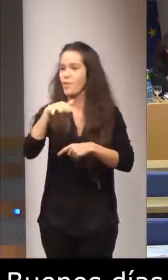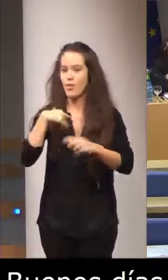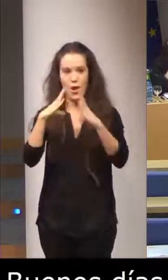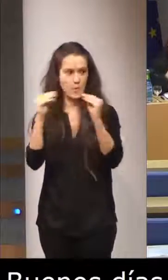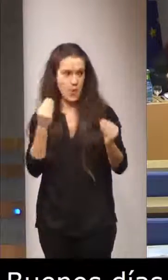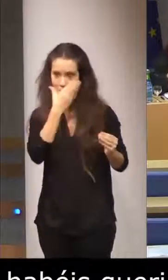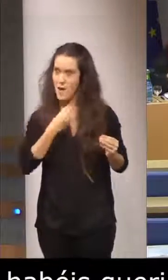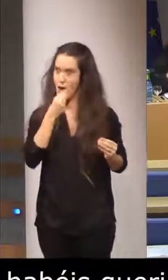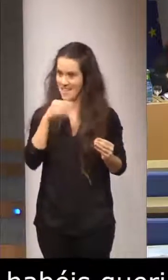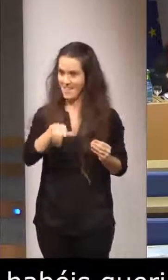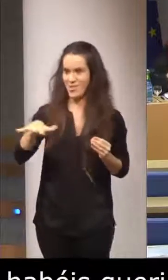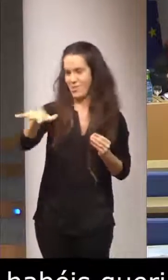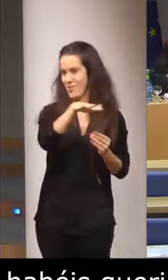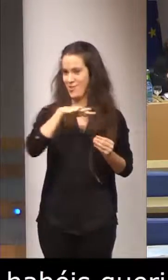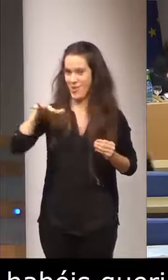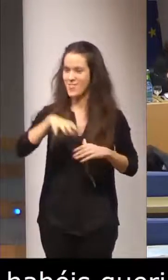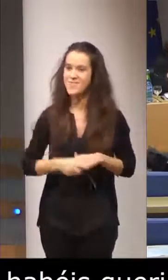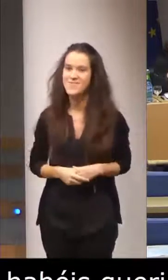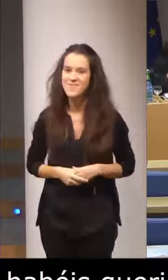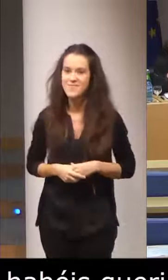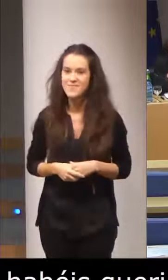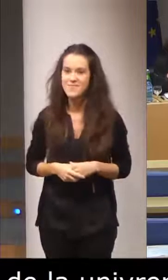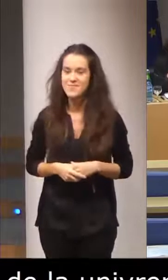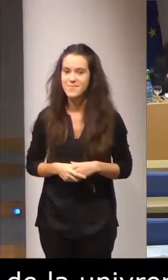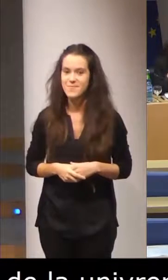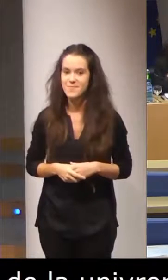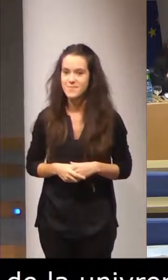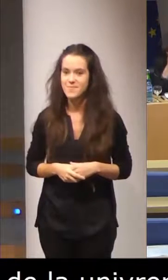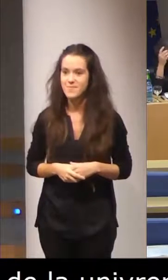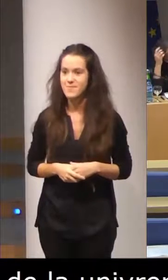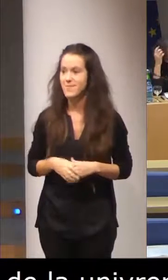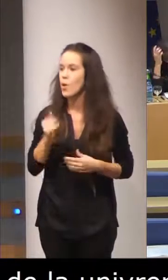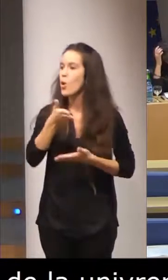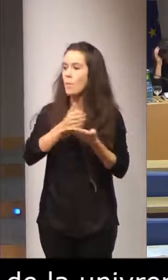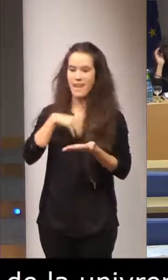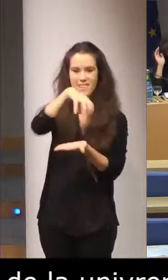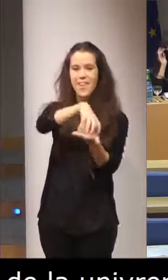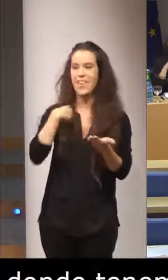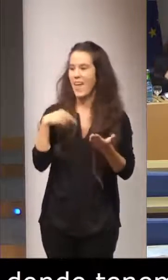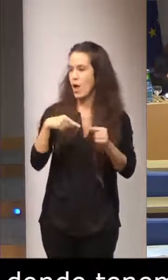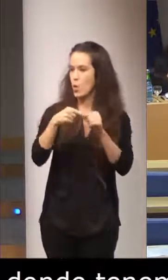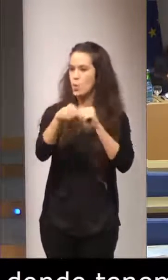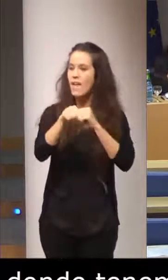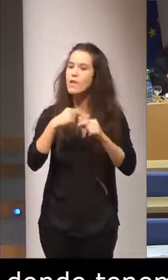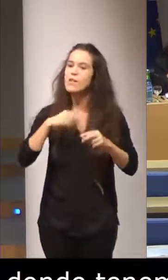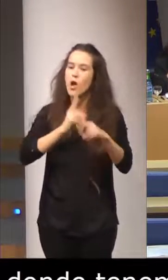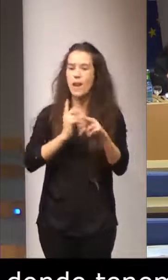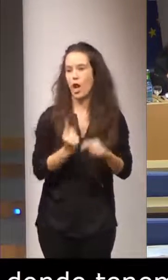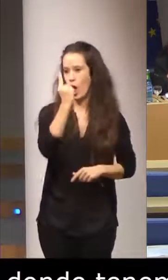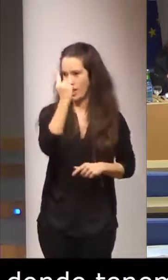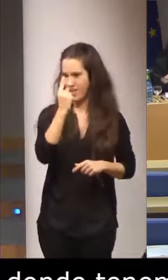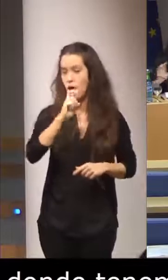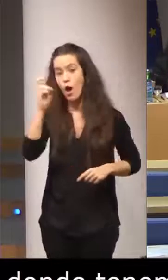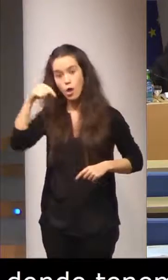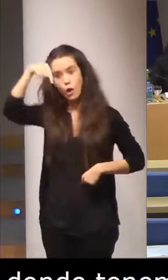bonito, por cierto, donde tenemos una parte del campus de la UNED, esto lo llamamos nosotros el campus norte, porque el campus sur